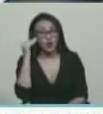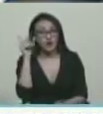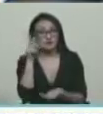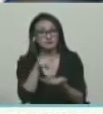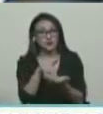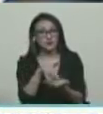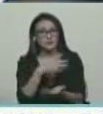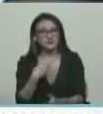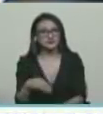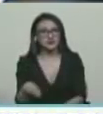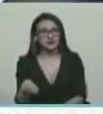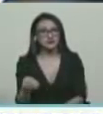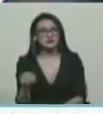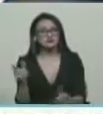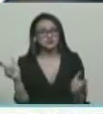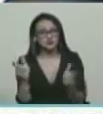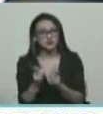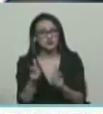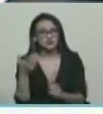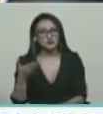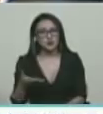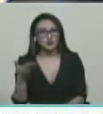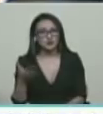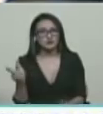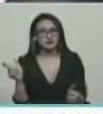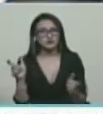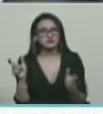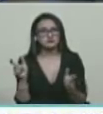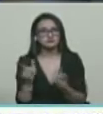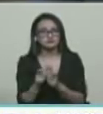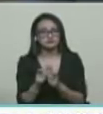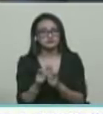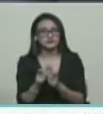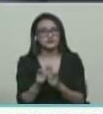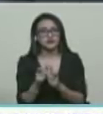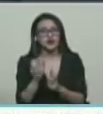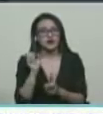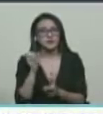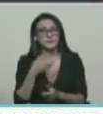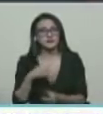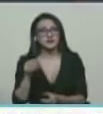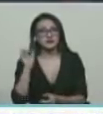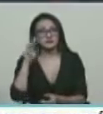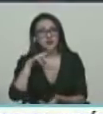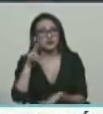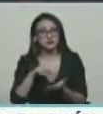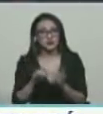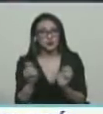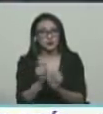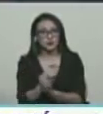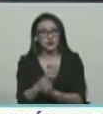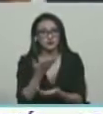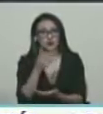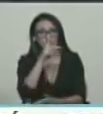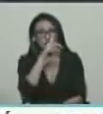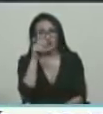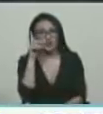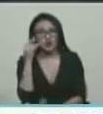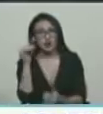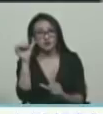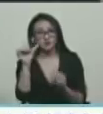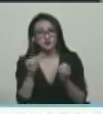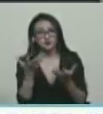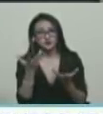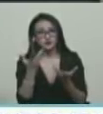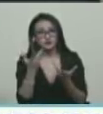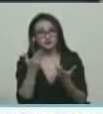nación, ha sostenido un importante encuentro con el presidente de la Asamblea Nacional Constituyente, Diosdado Cabello, con quien vamos a conversar en este